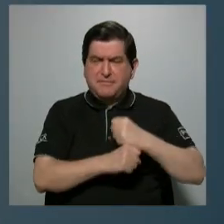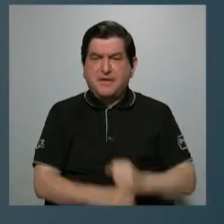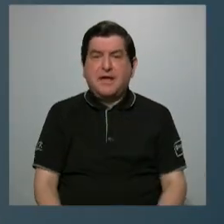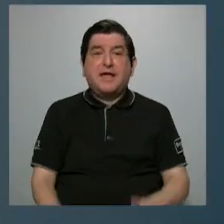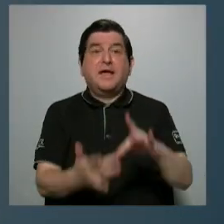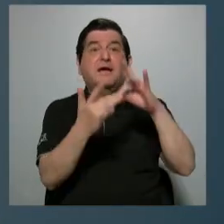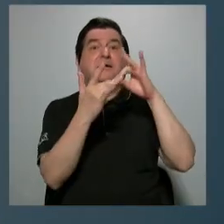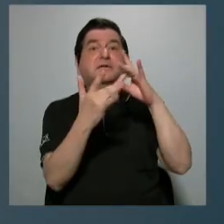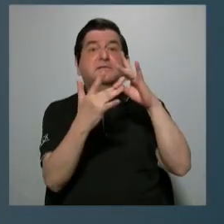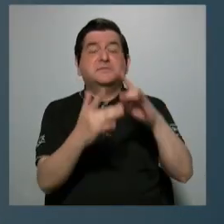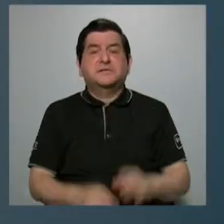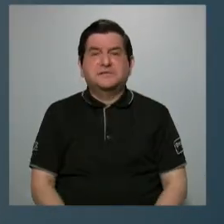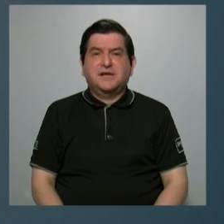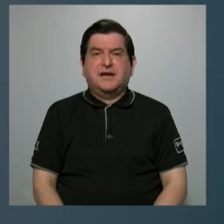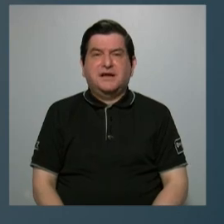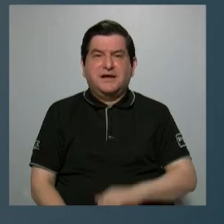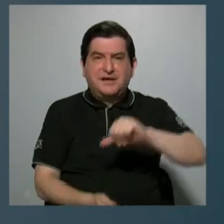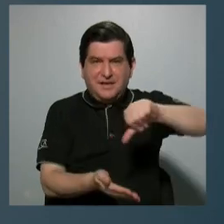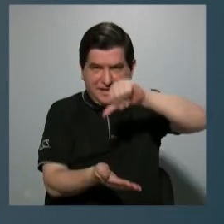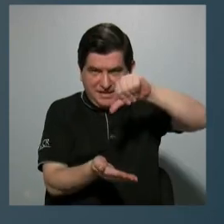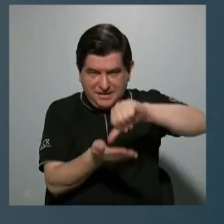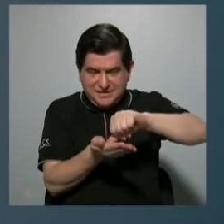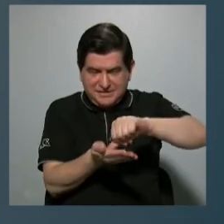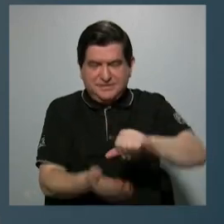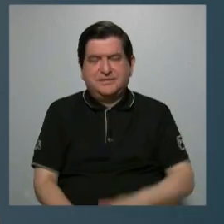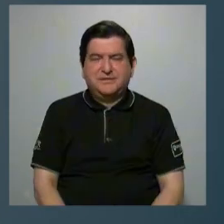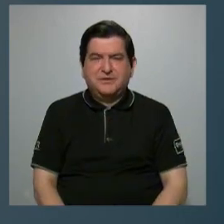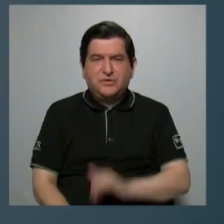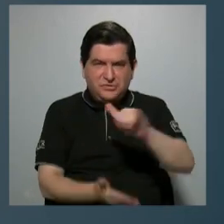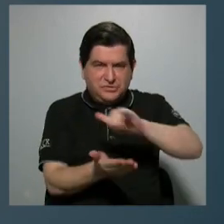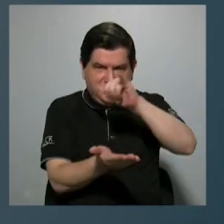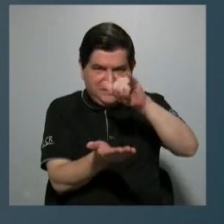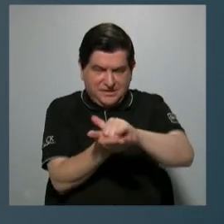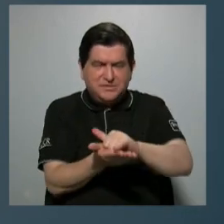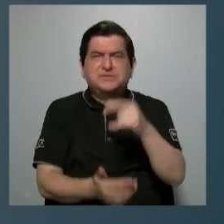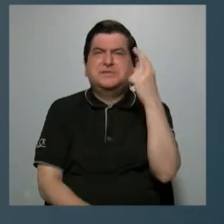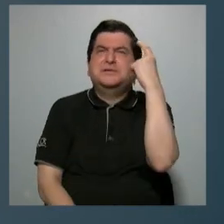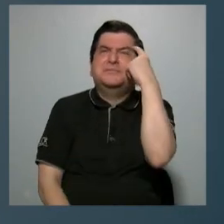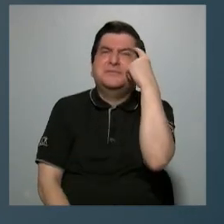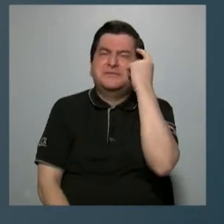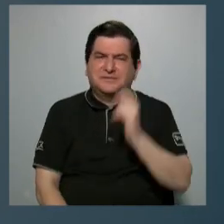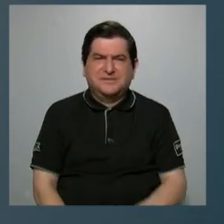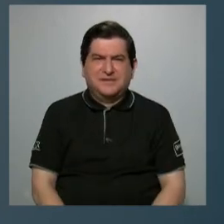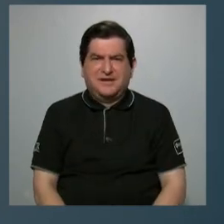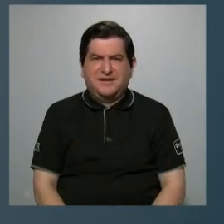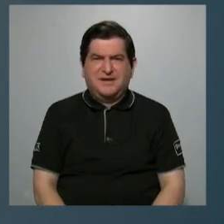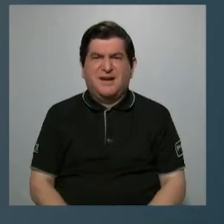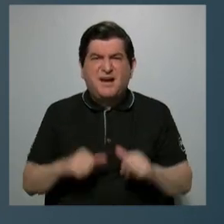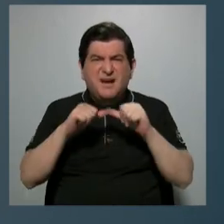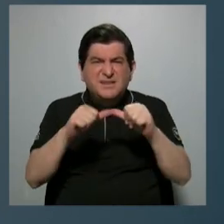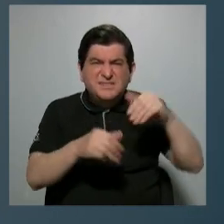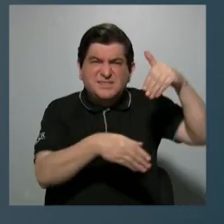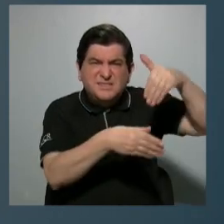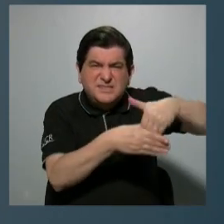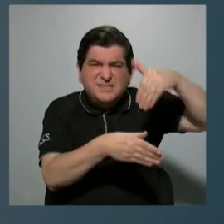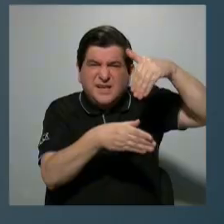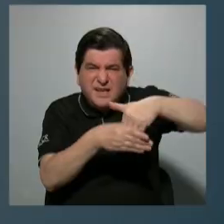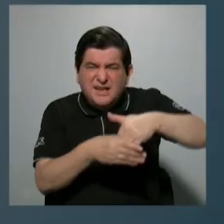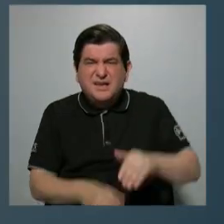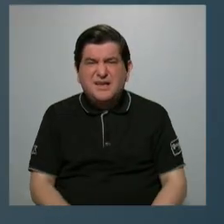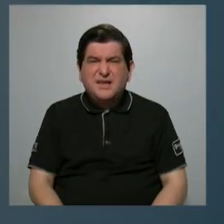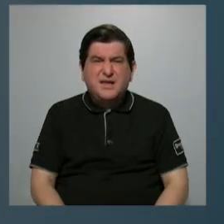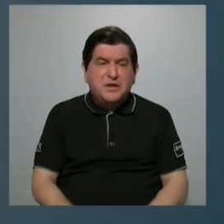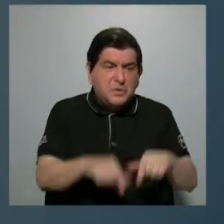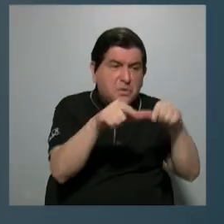particular en la capital, en San José, hay un interés muy importante de empezar a pensar cómo, en lugar de seguir interviniendo propiedad